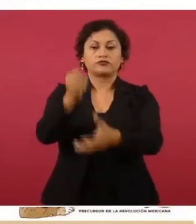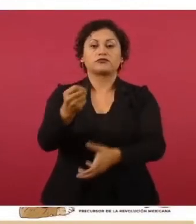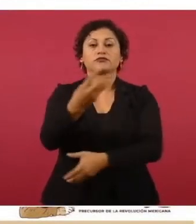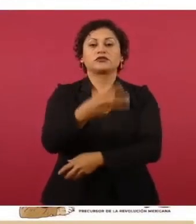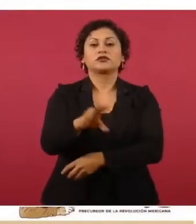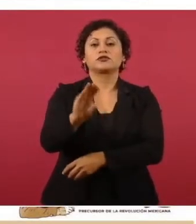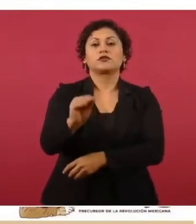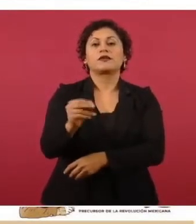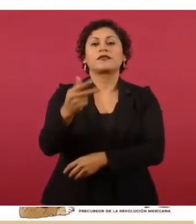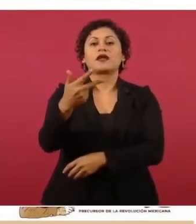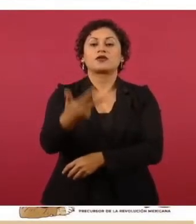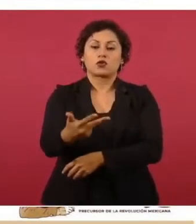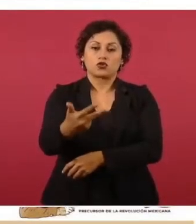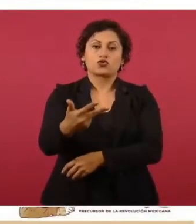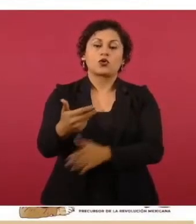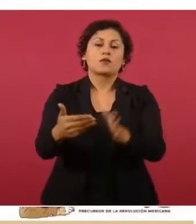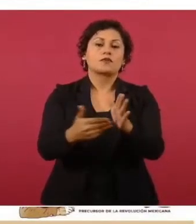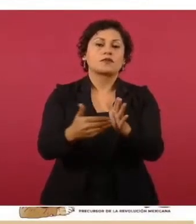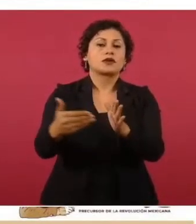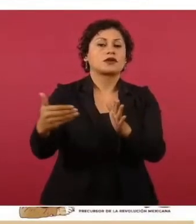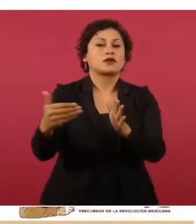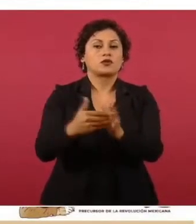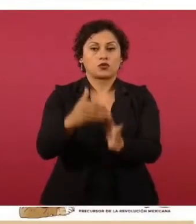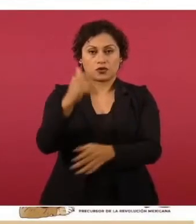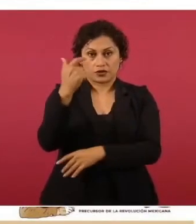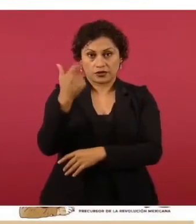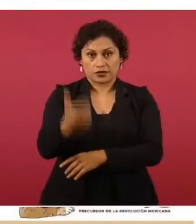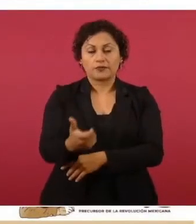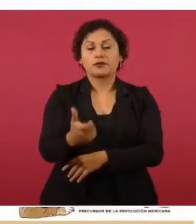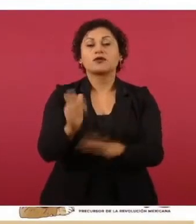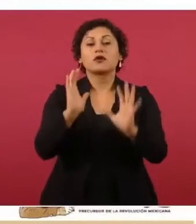pesos que tiene ya un avance del